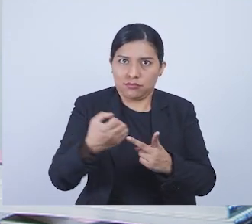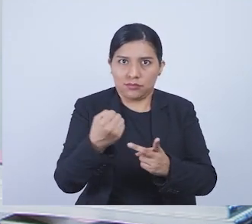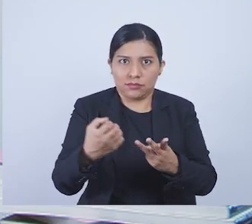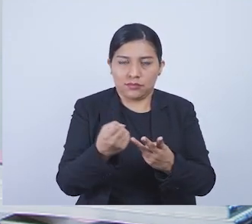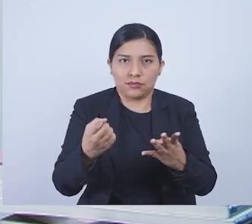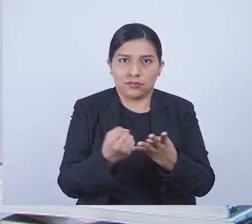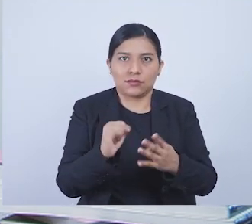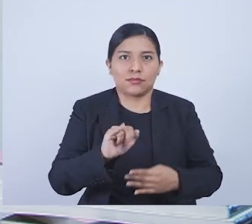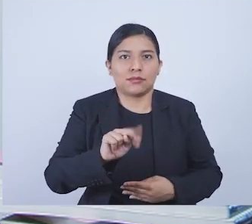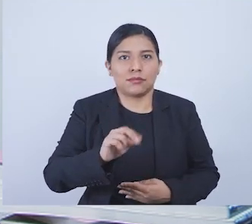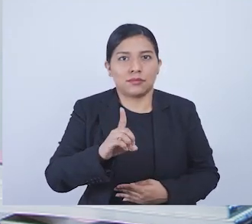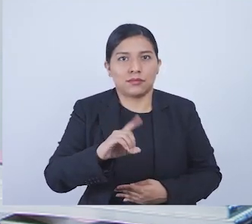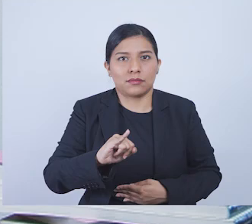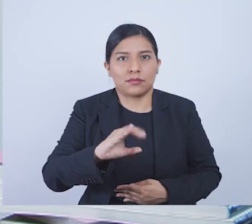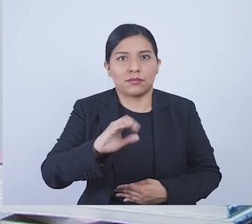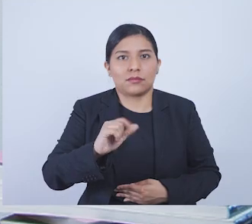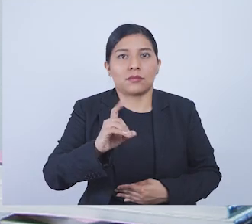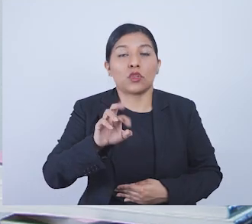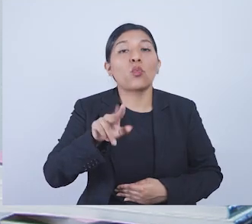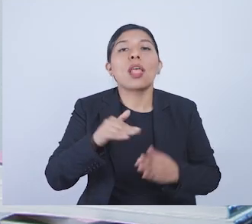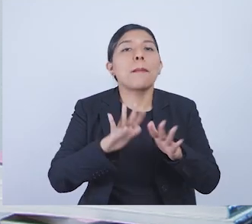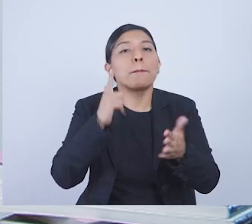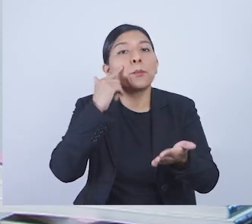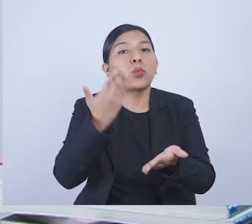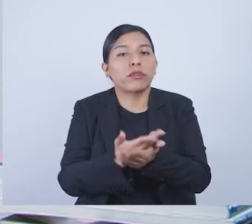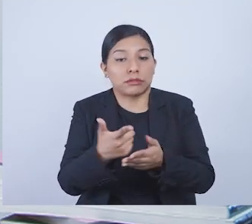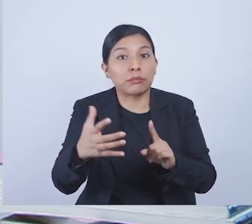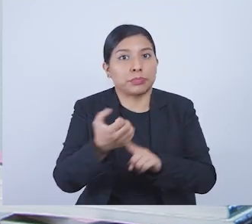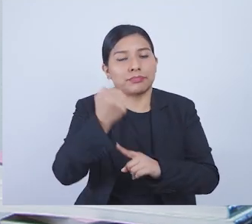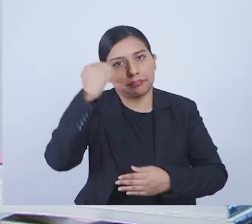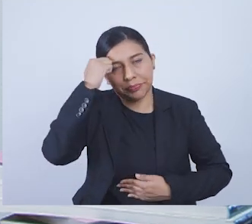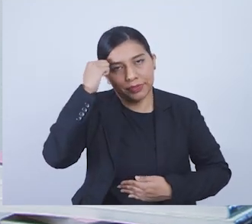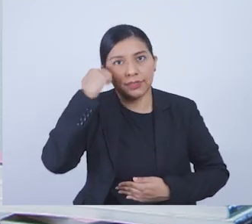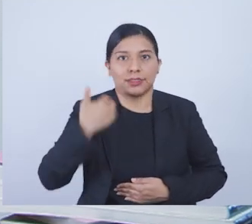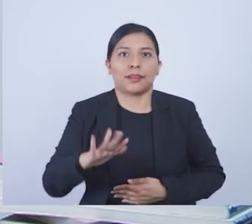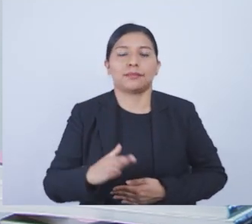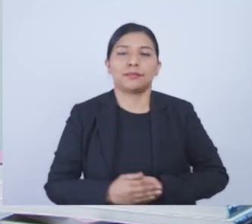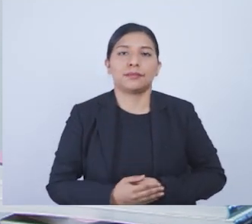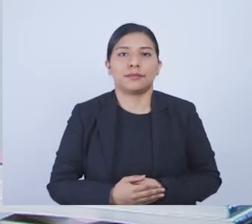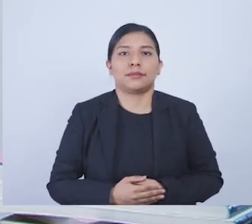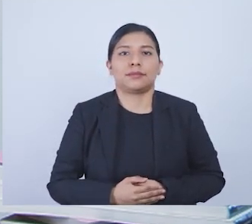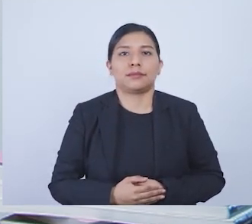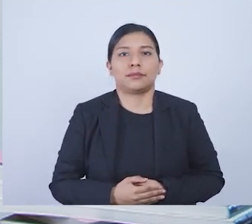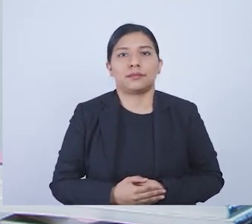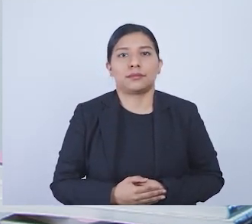que es lo que me permite evidenciar el nivel de un aprendizaje alcanzado.